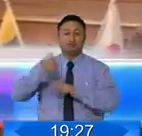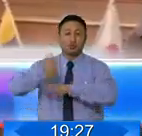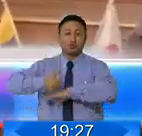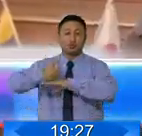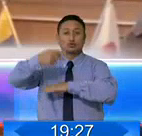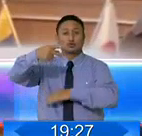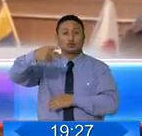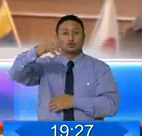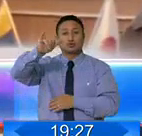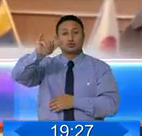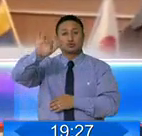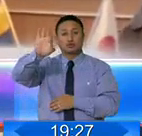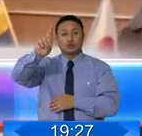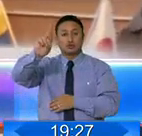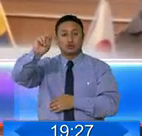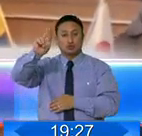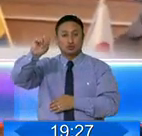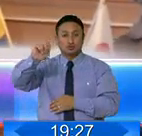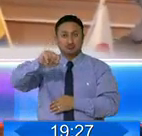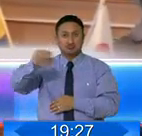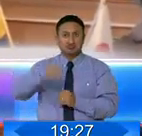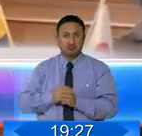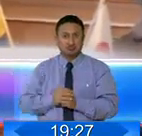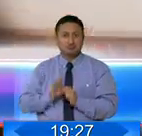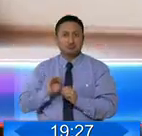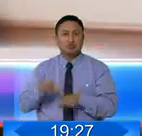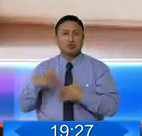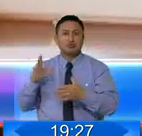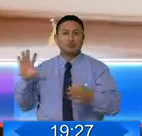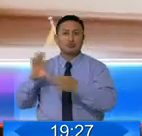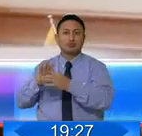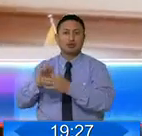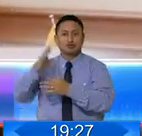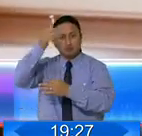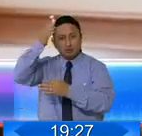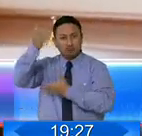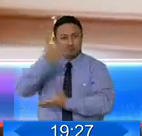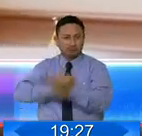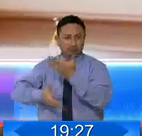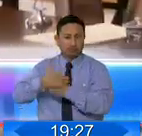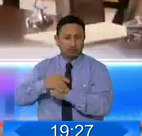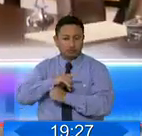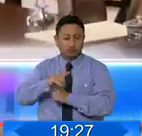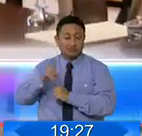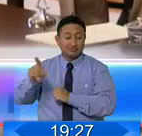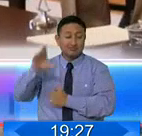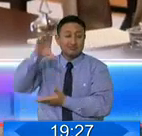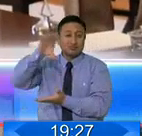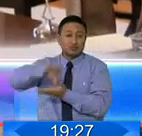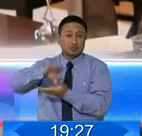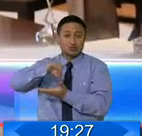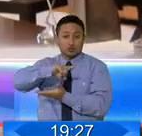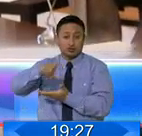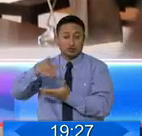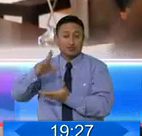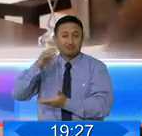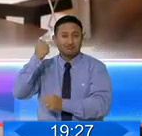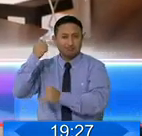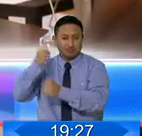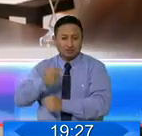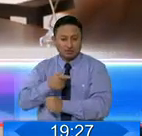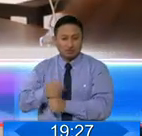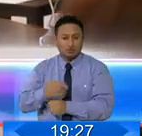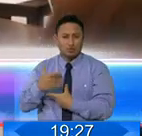Kioto, con quien exploró alternativas de cooperación e intercambio cultural, considerando que esta ciudad nipona es sede de